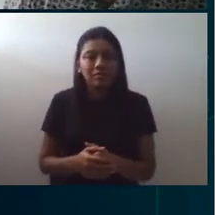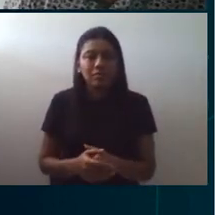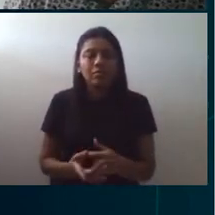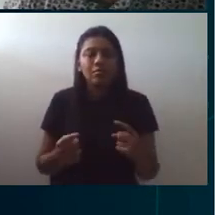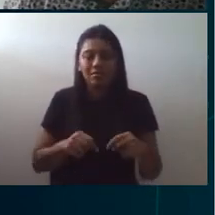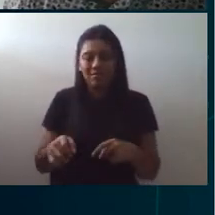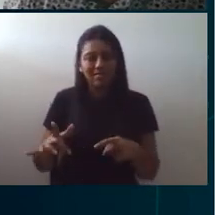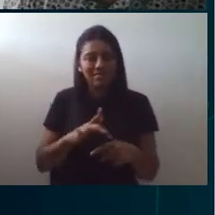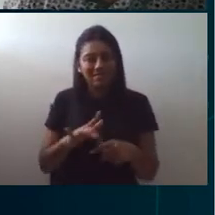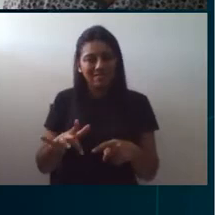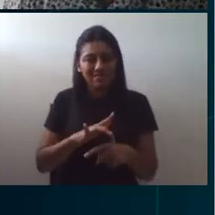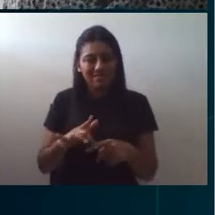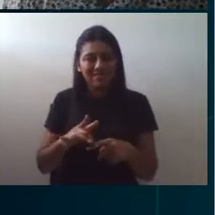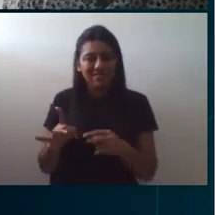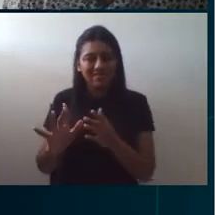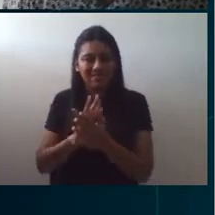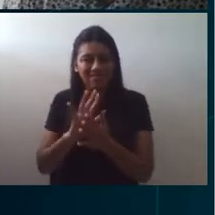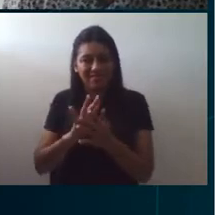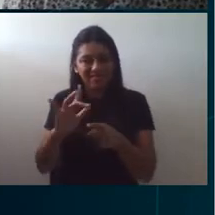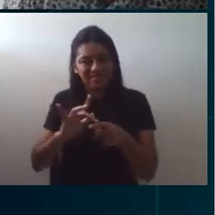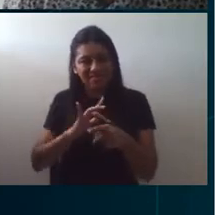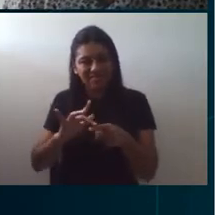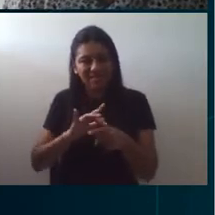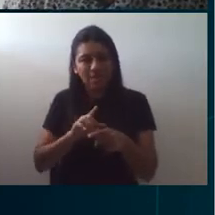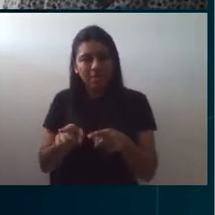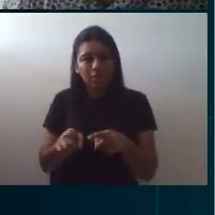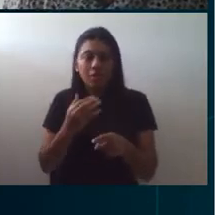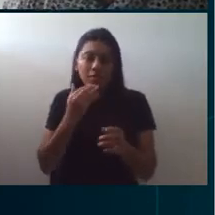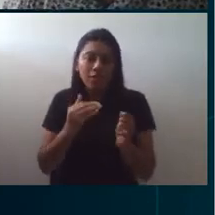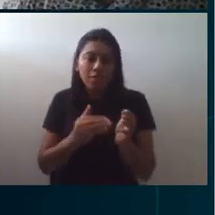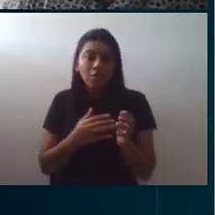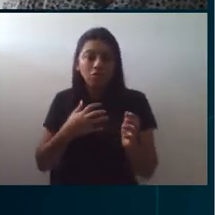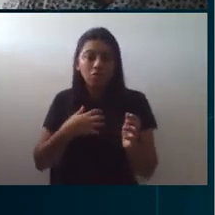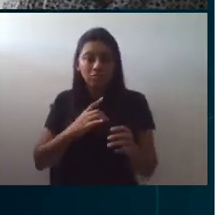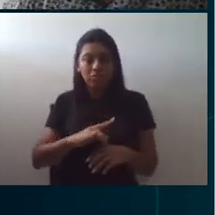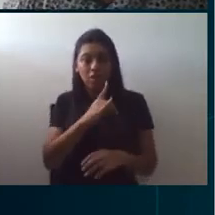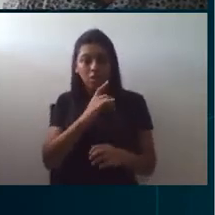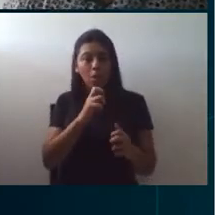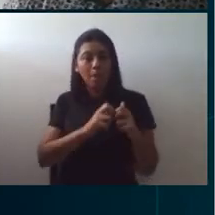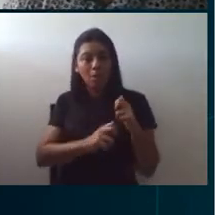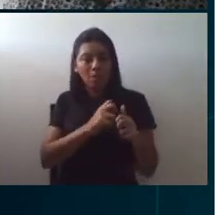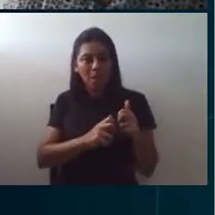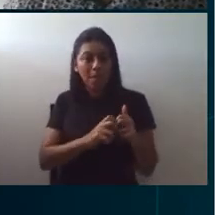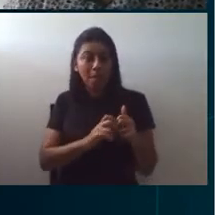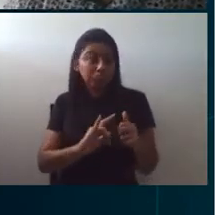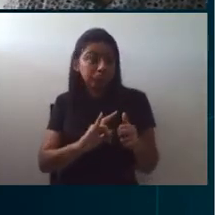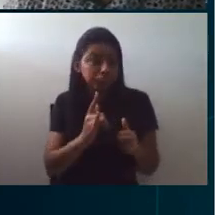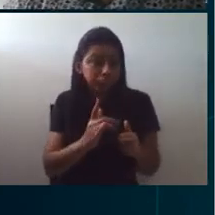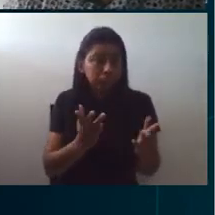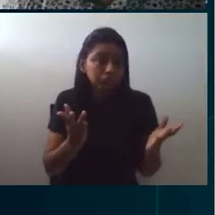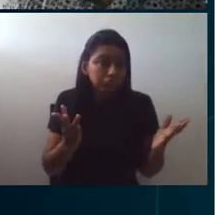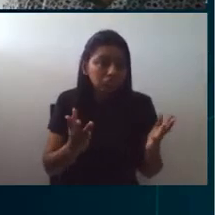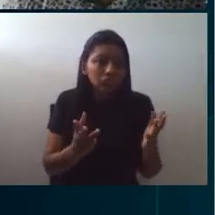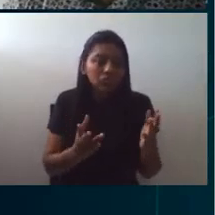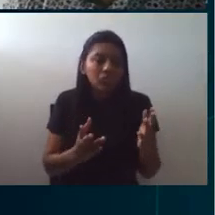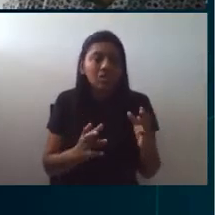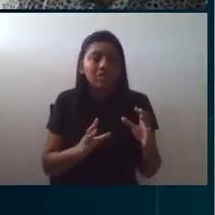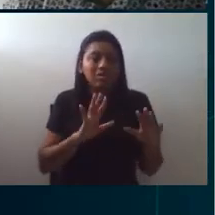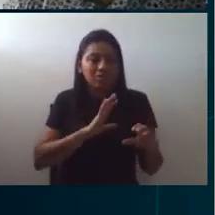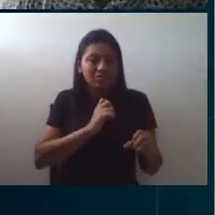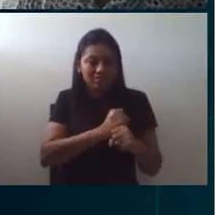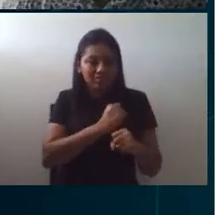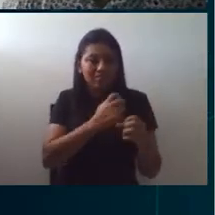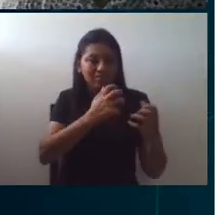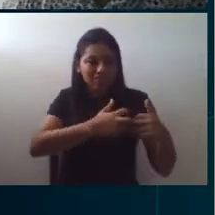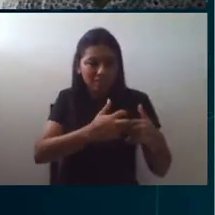la descripción de un problema, este problema se transmitía en si hubo un problema de seguridad o no, si digamos hubo un accidente detrás de esta descripción de este